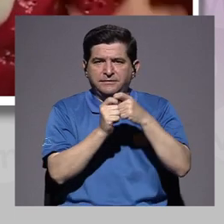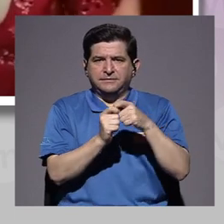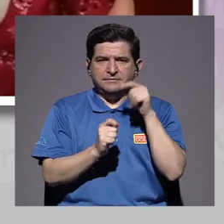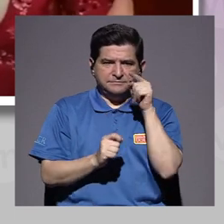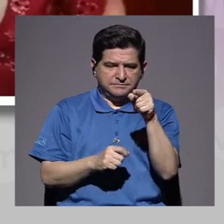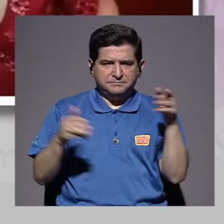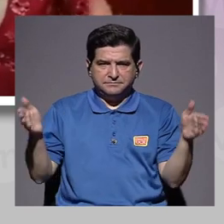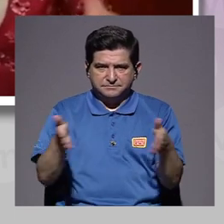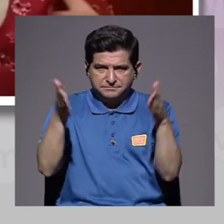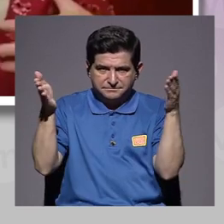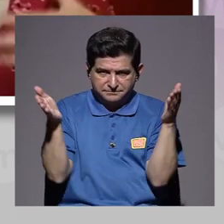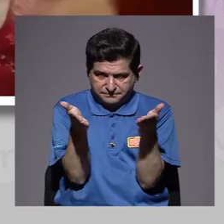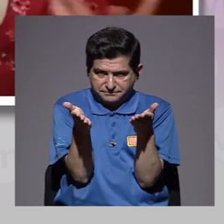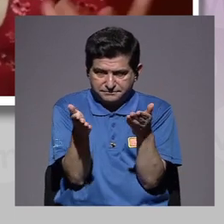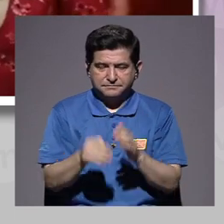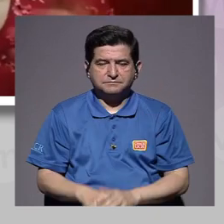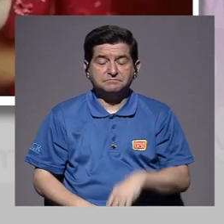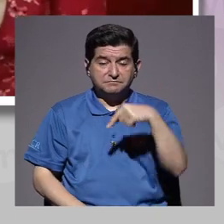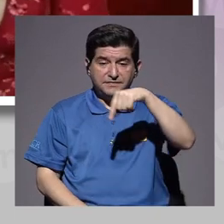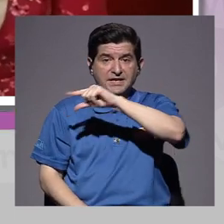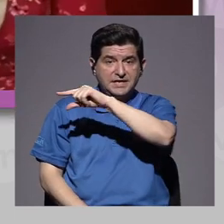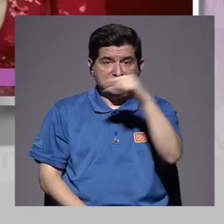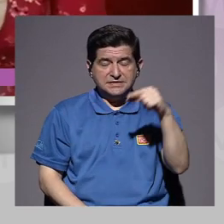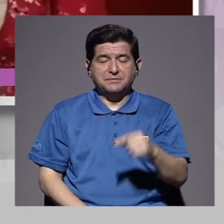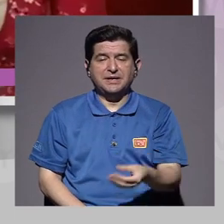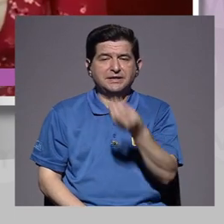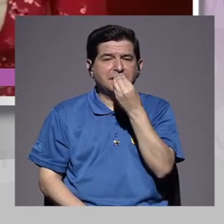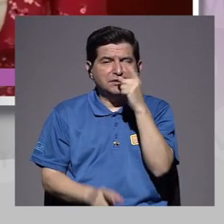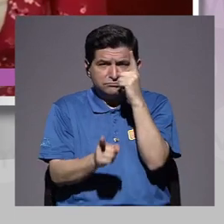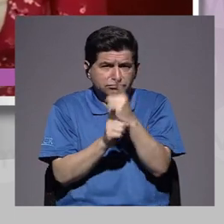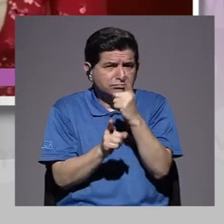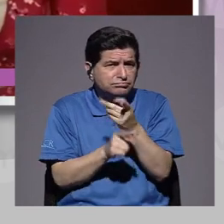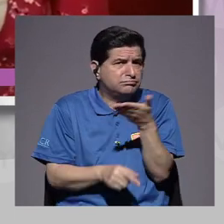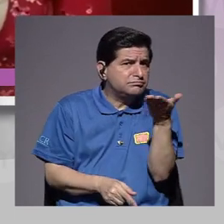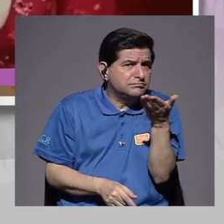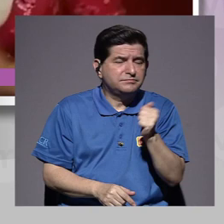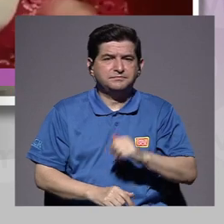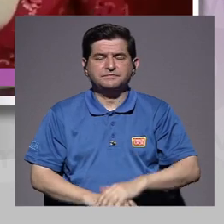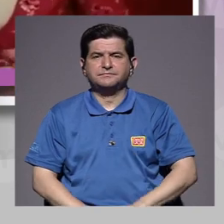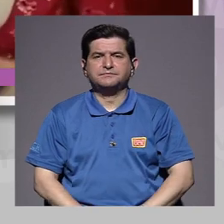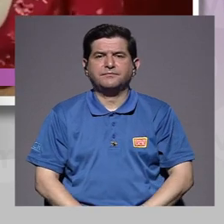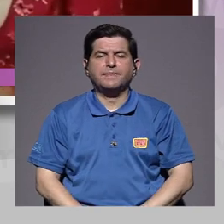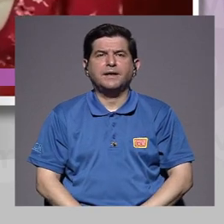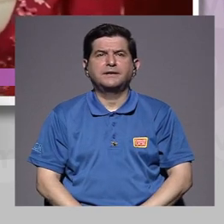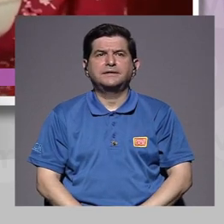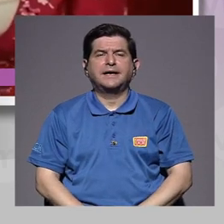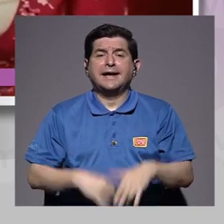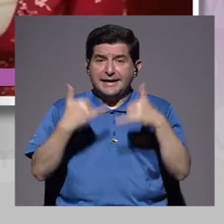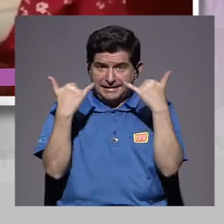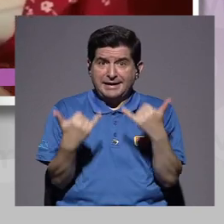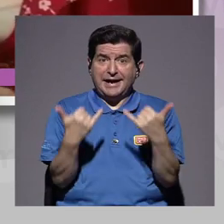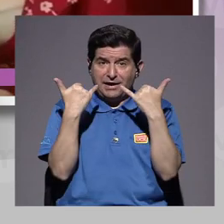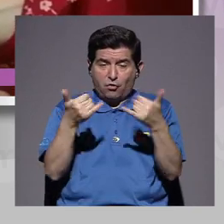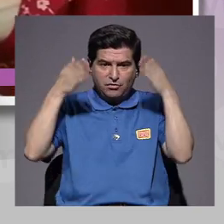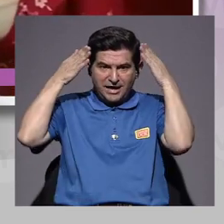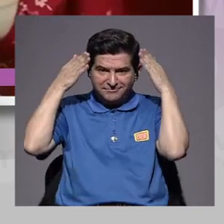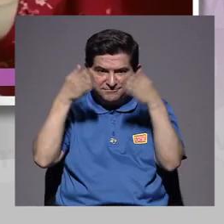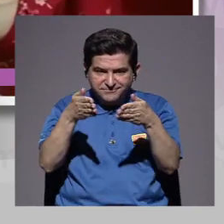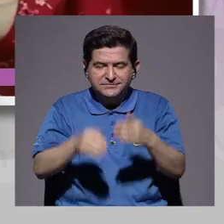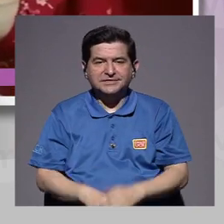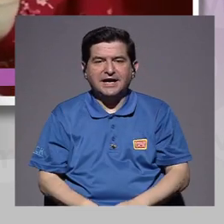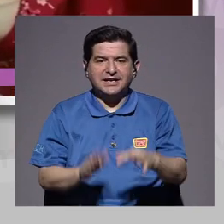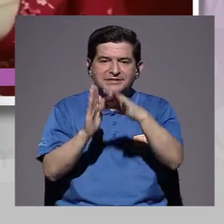estén promoviendo en esta Semana de la Nutrición? Claro, bueno, me parece que ahorita nos vamos a enfocar más en